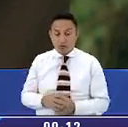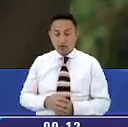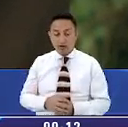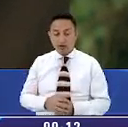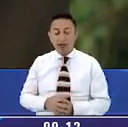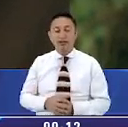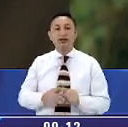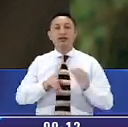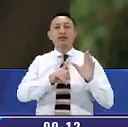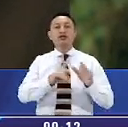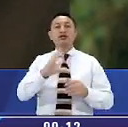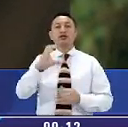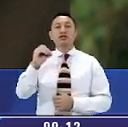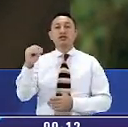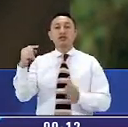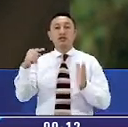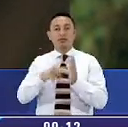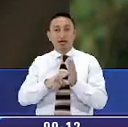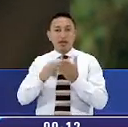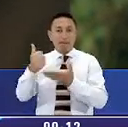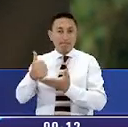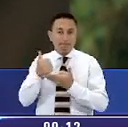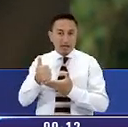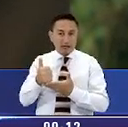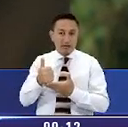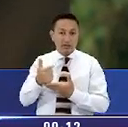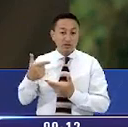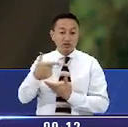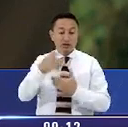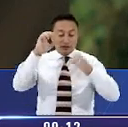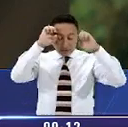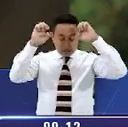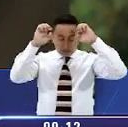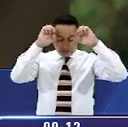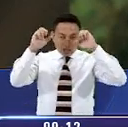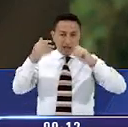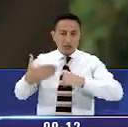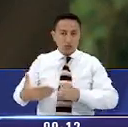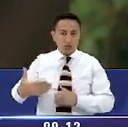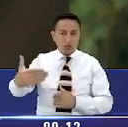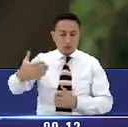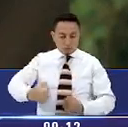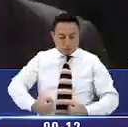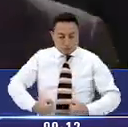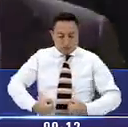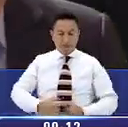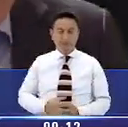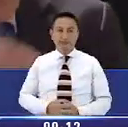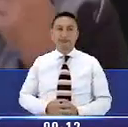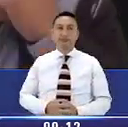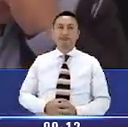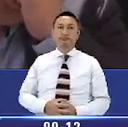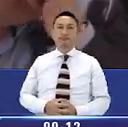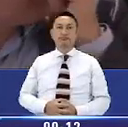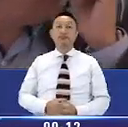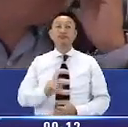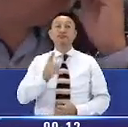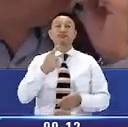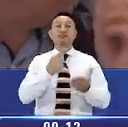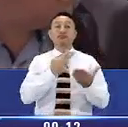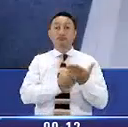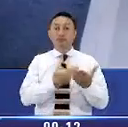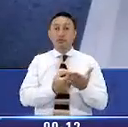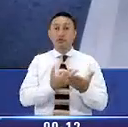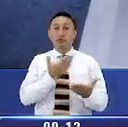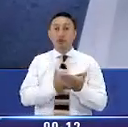de 600 mil beneficiarios de la estrategia Crece sin Desnutrición Infantil. En esta primera ronda, las